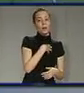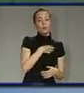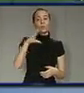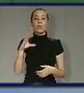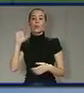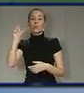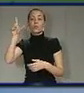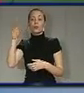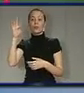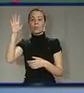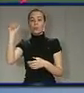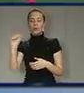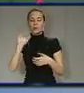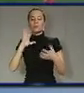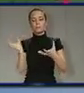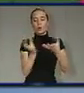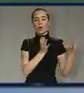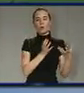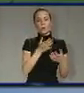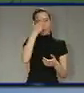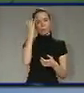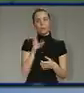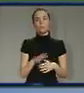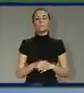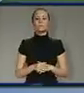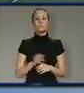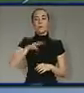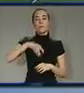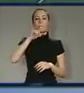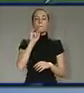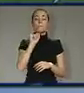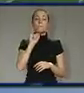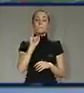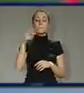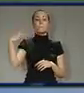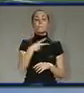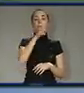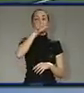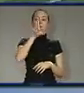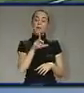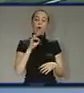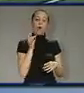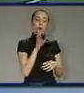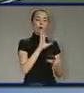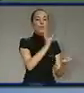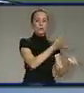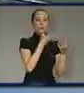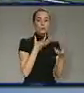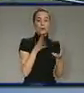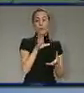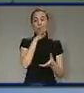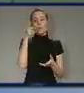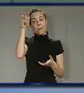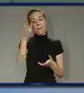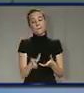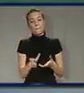Celta... ...que queda descabalgado... ...de la segunda plaza. Michel hizo lo que tenía que hacer... ...y marcó en una jugada... ...en la que los rivales esperaban... ...que lanzar